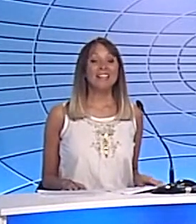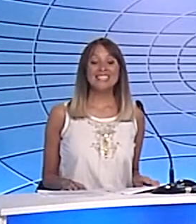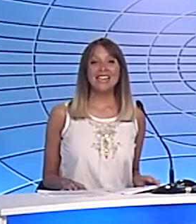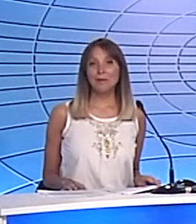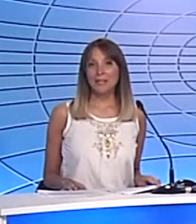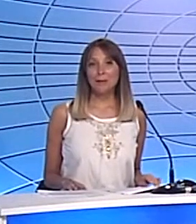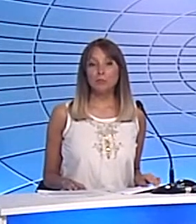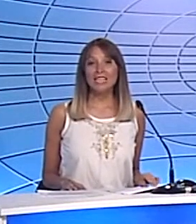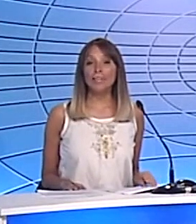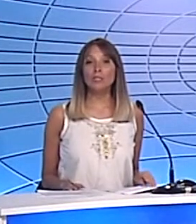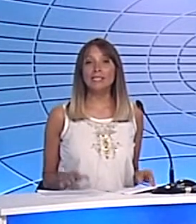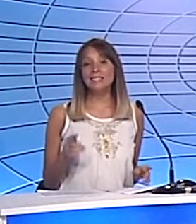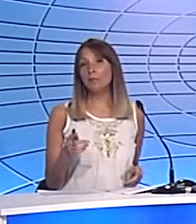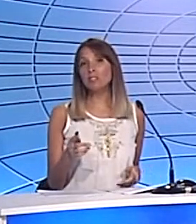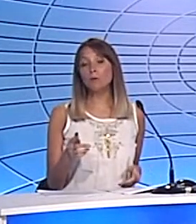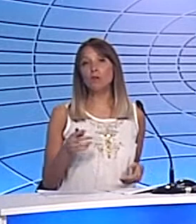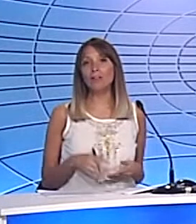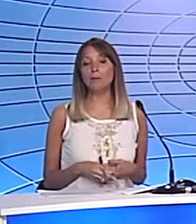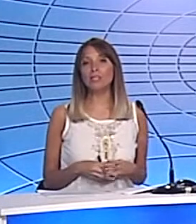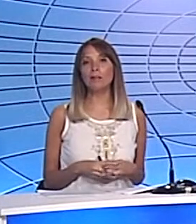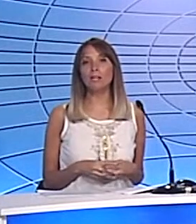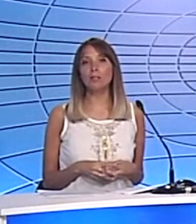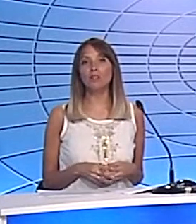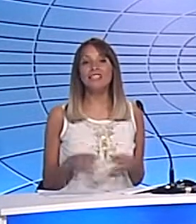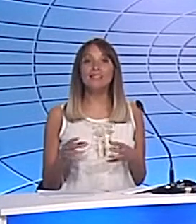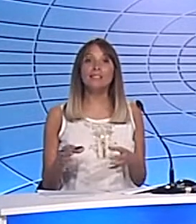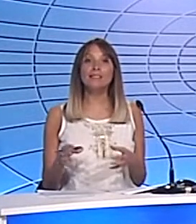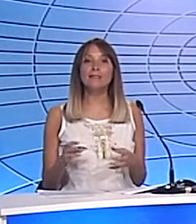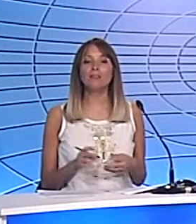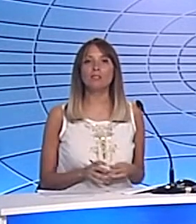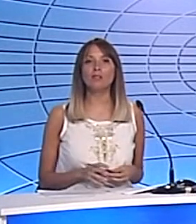Momento ahora de hacer la primera pausa en las noticias. En el próximo bloque vamos a estar hablando del